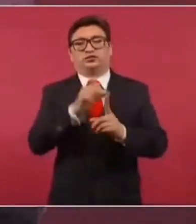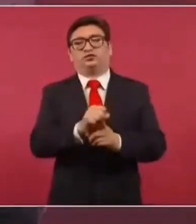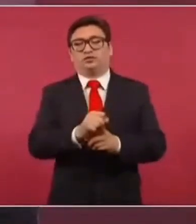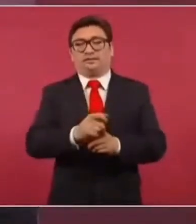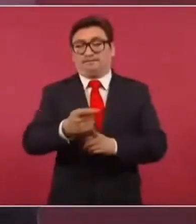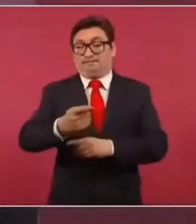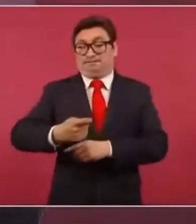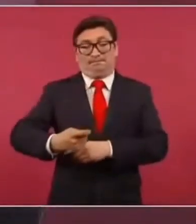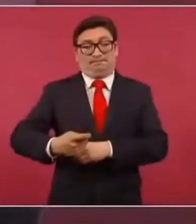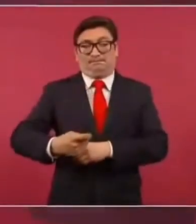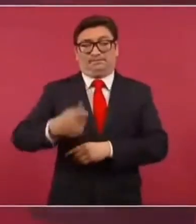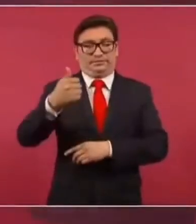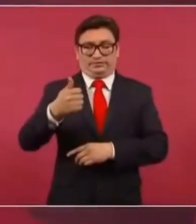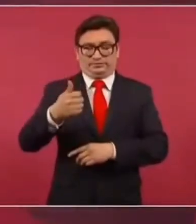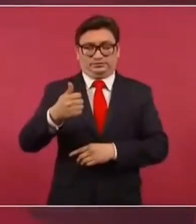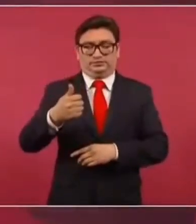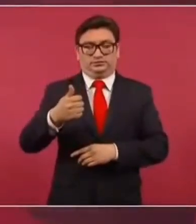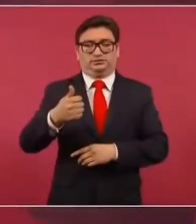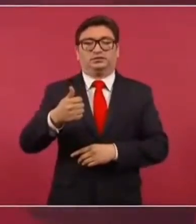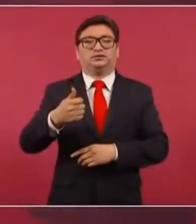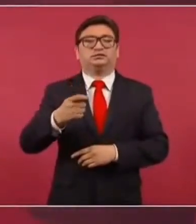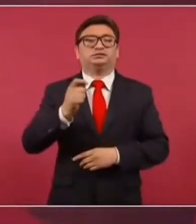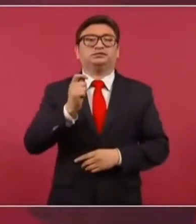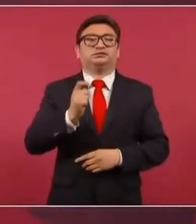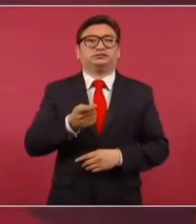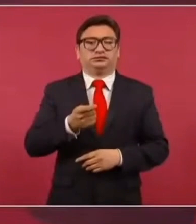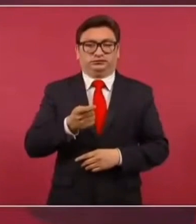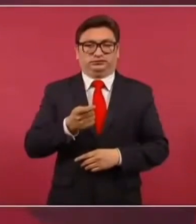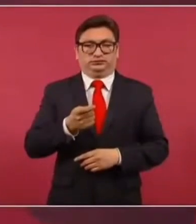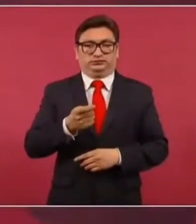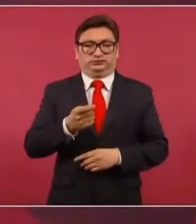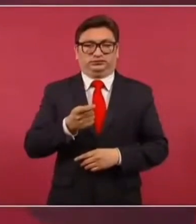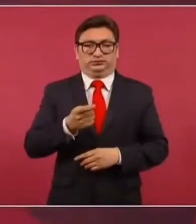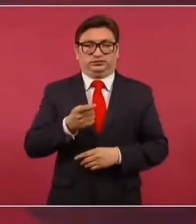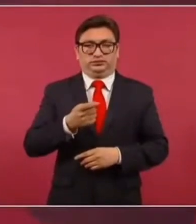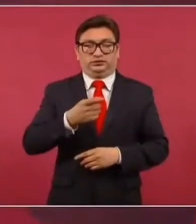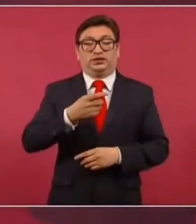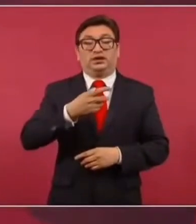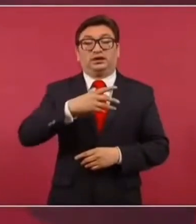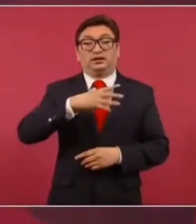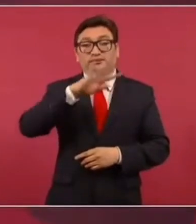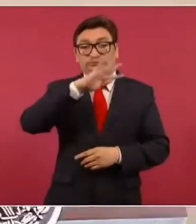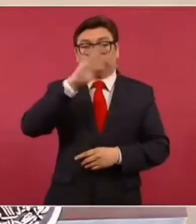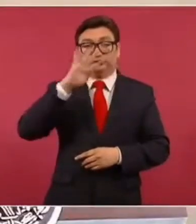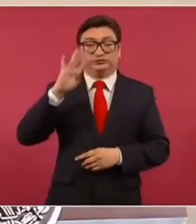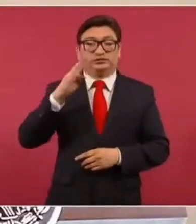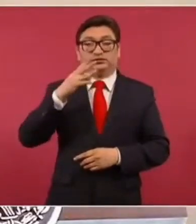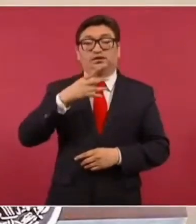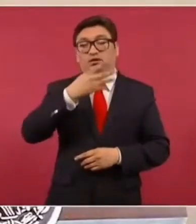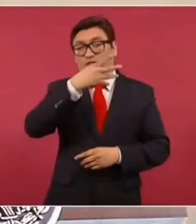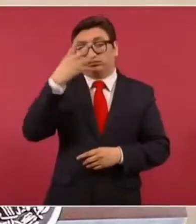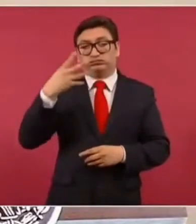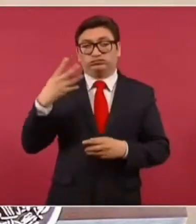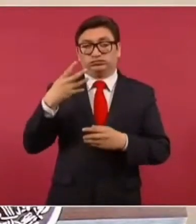por primera vez que se entregaran visas temporales.